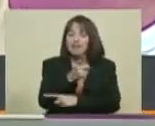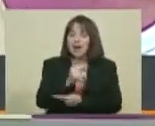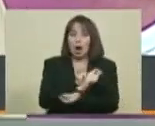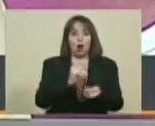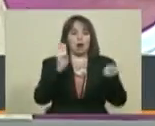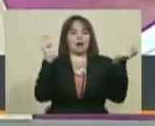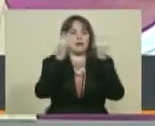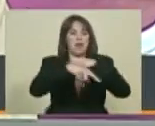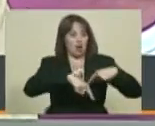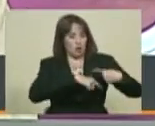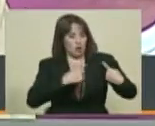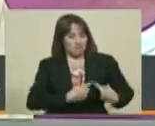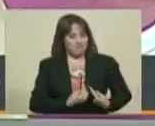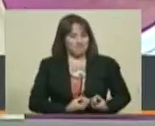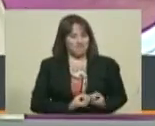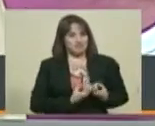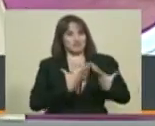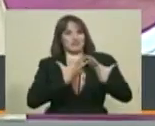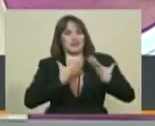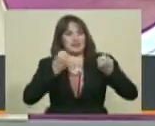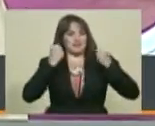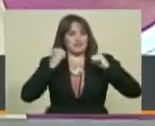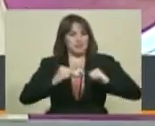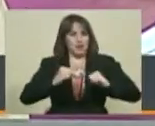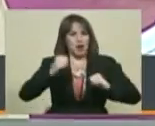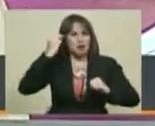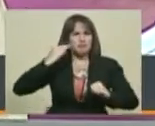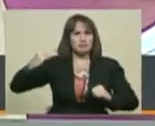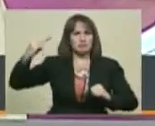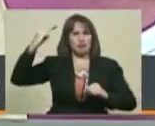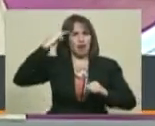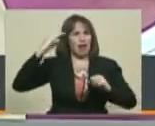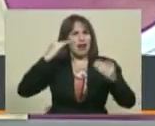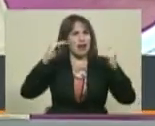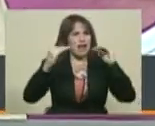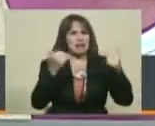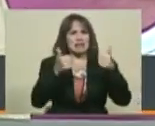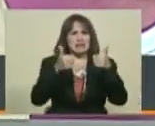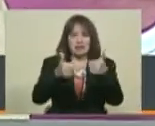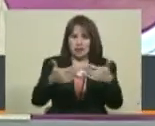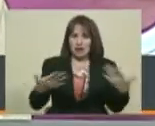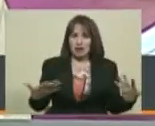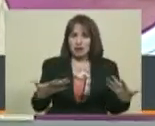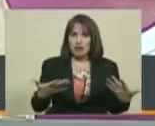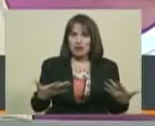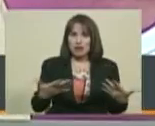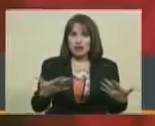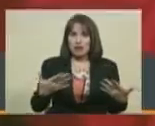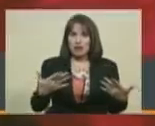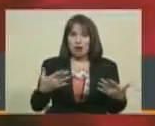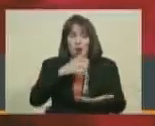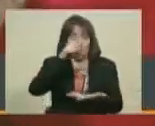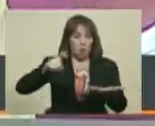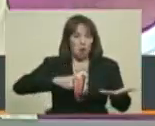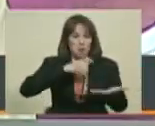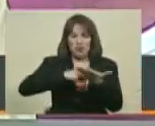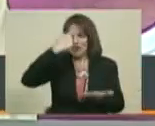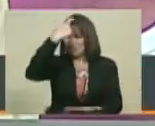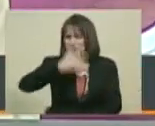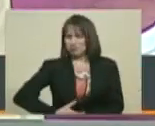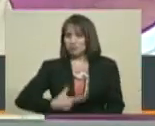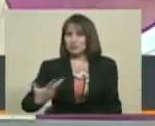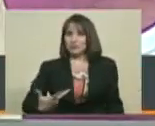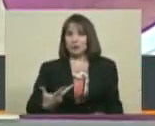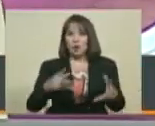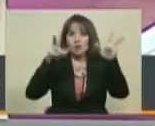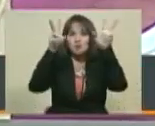transformación que necesita el ser humano. Y en este caso concreto, la gran transformación que